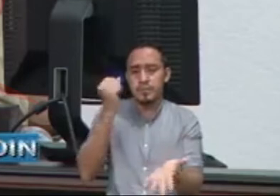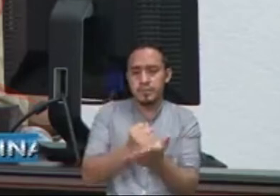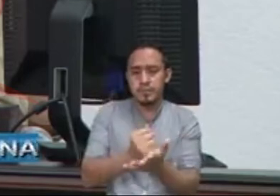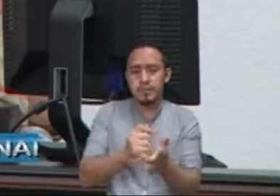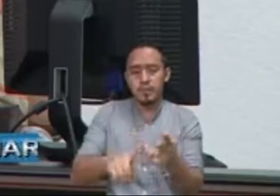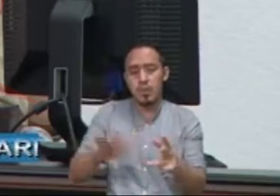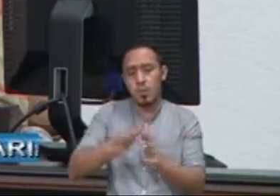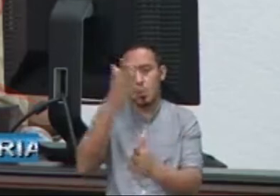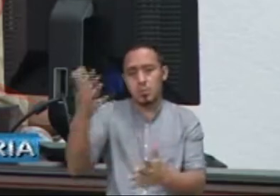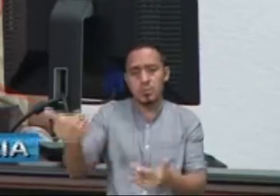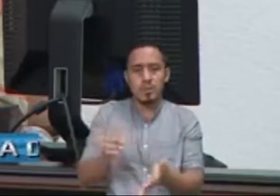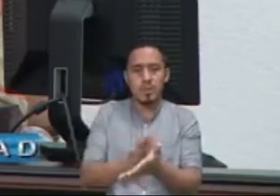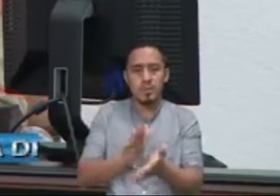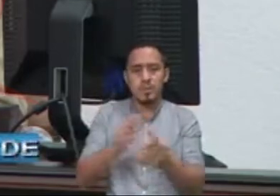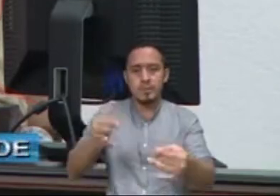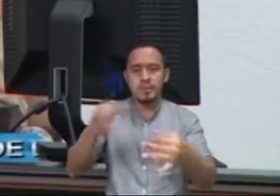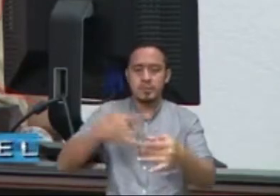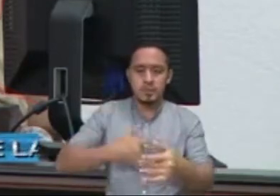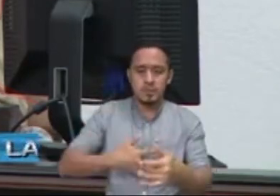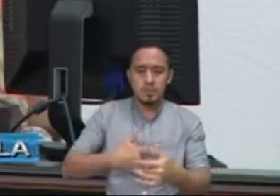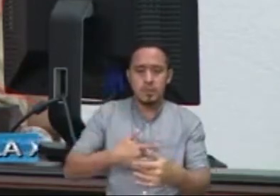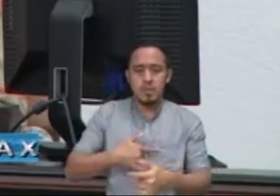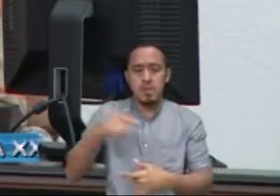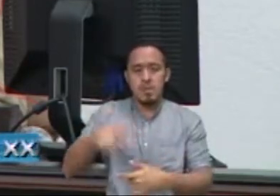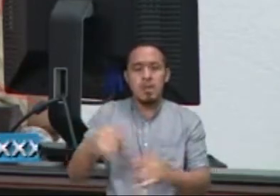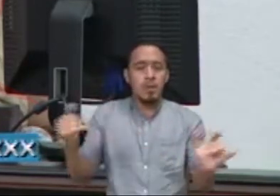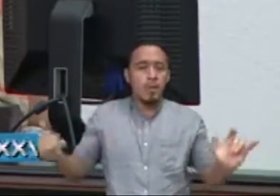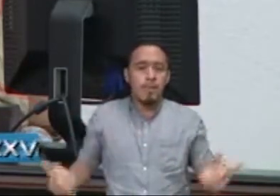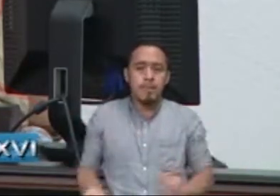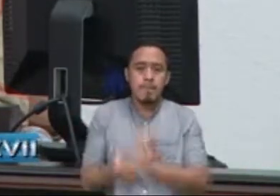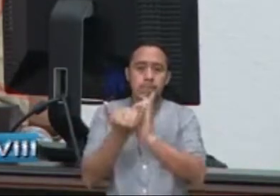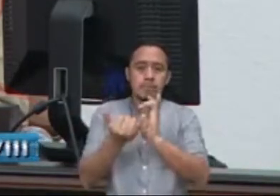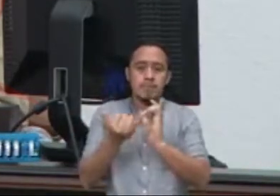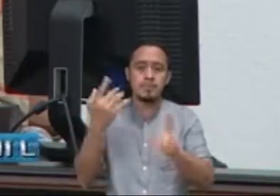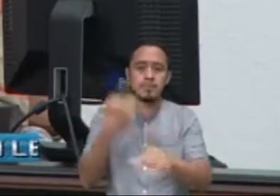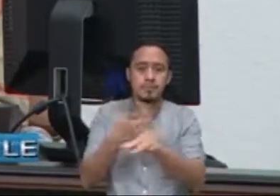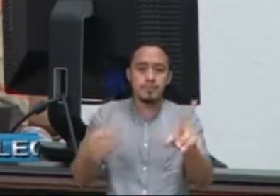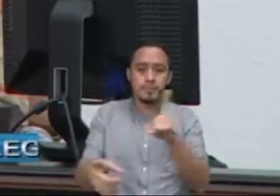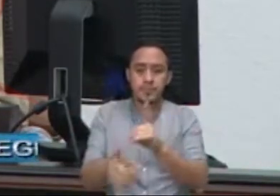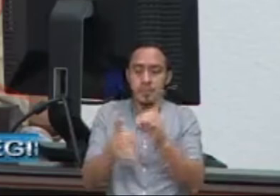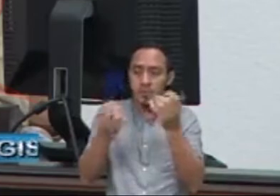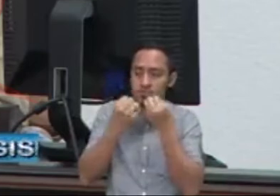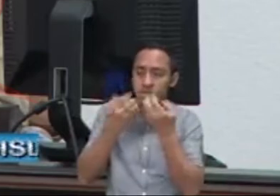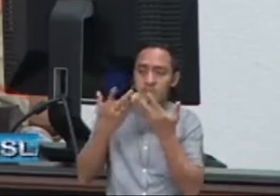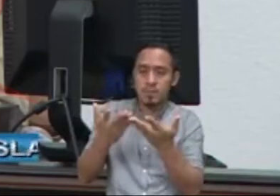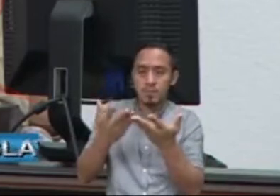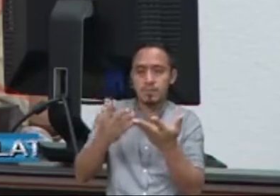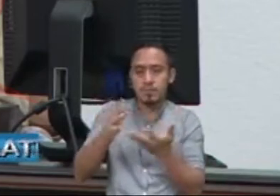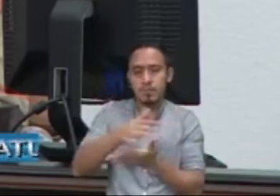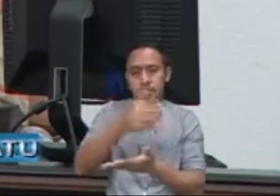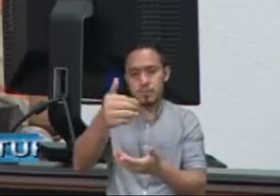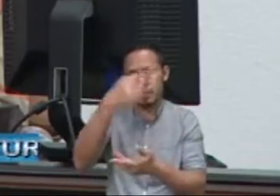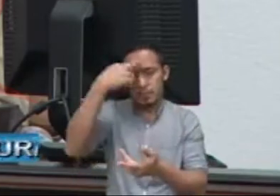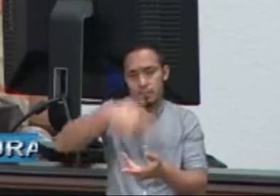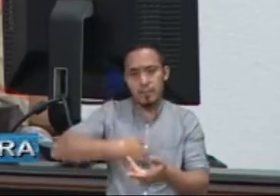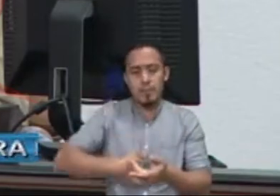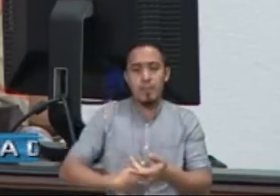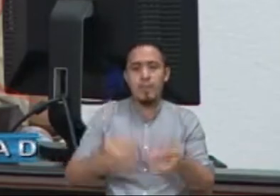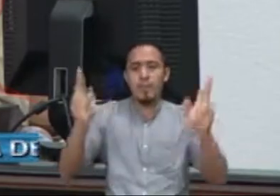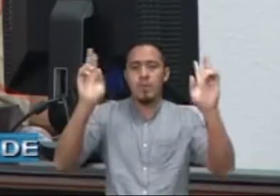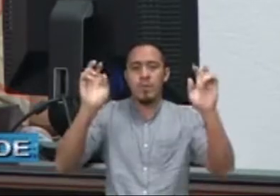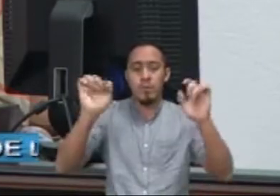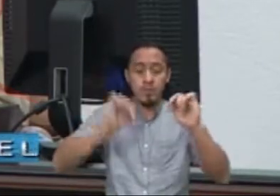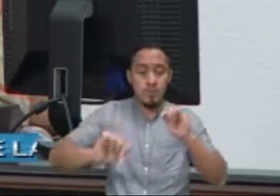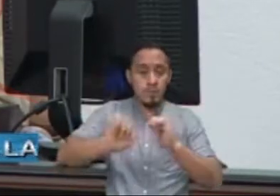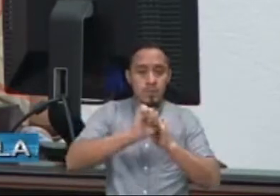y demás documentos que requiera la autoridad. De igual forma, deberán notificar al resto de autoridades